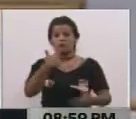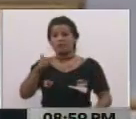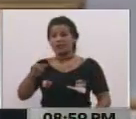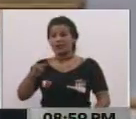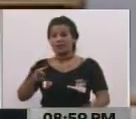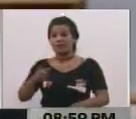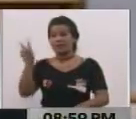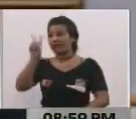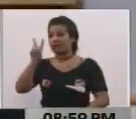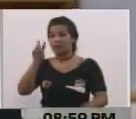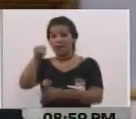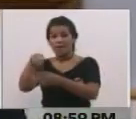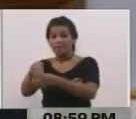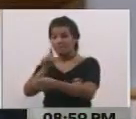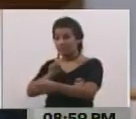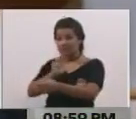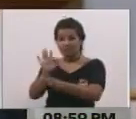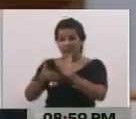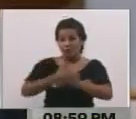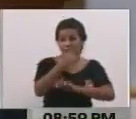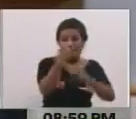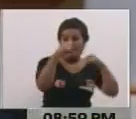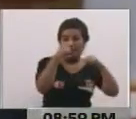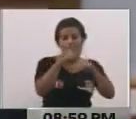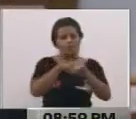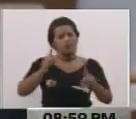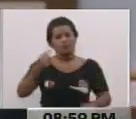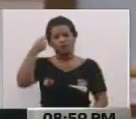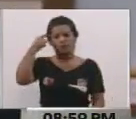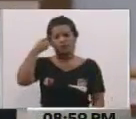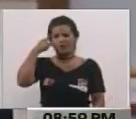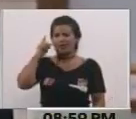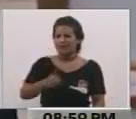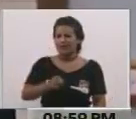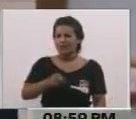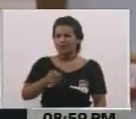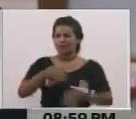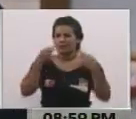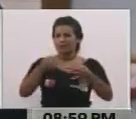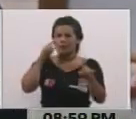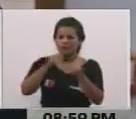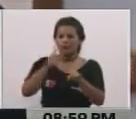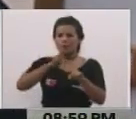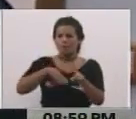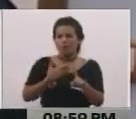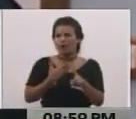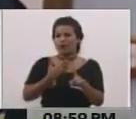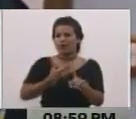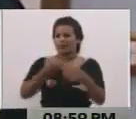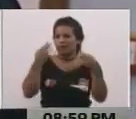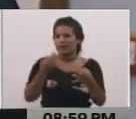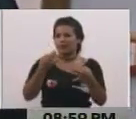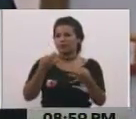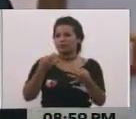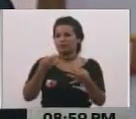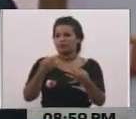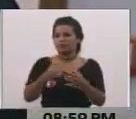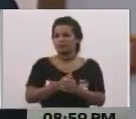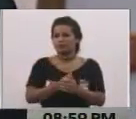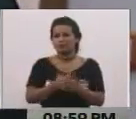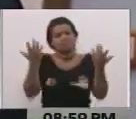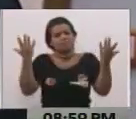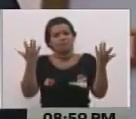con un propósito. Y tengo que pasar por estas cosas para llegar a lo que quiero, pues. Y